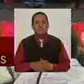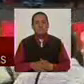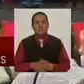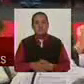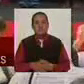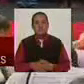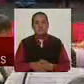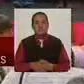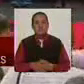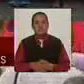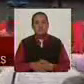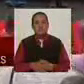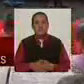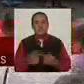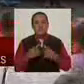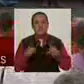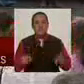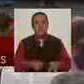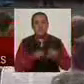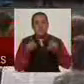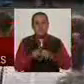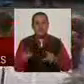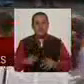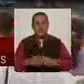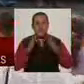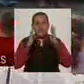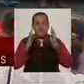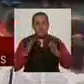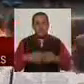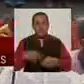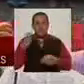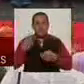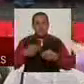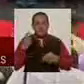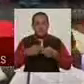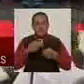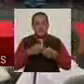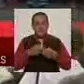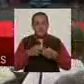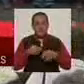Pero también atendiendo a la complicada geografía,